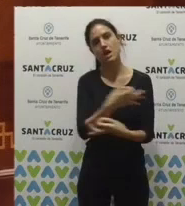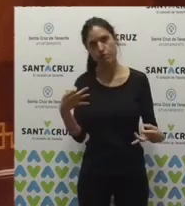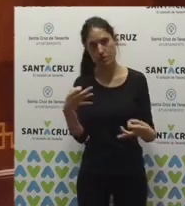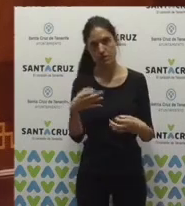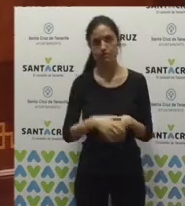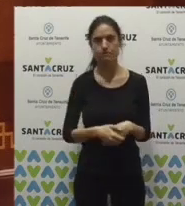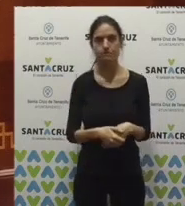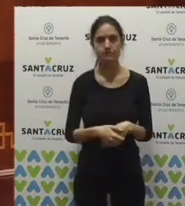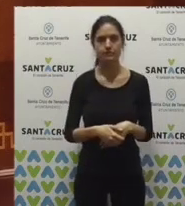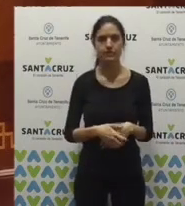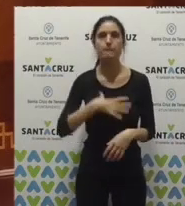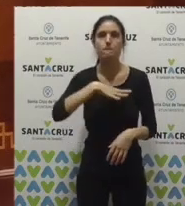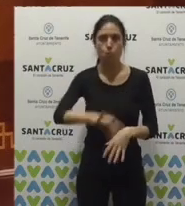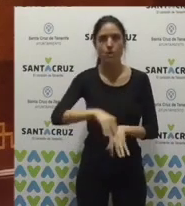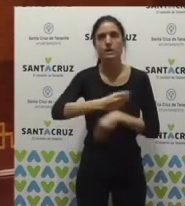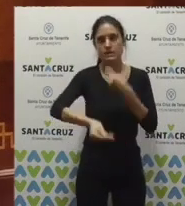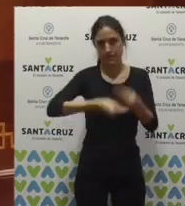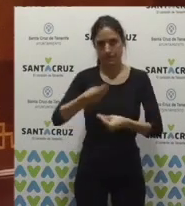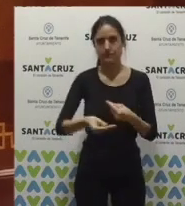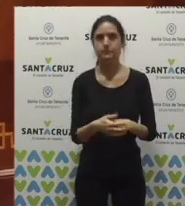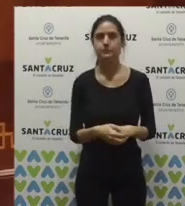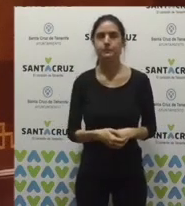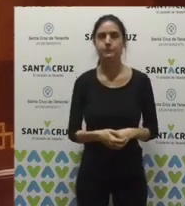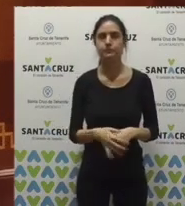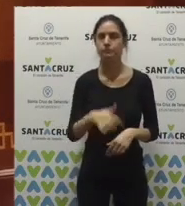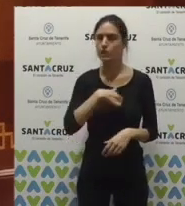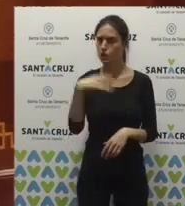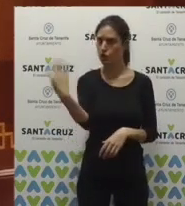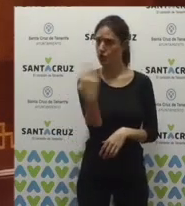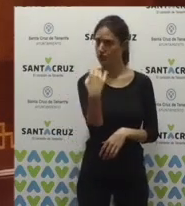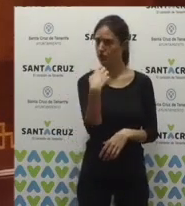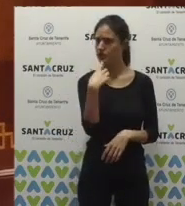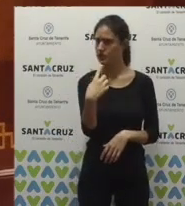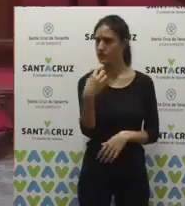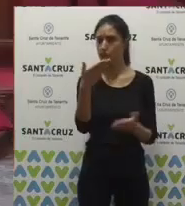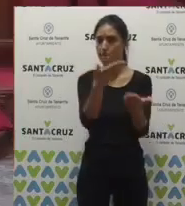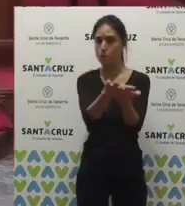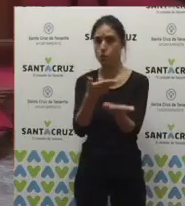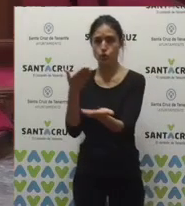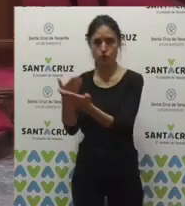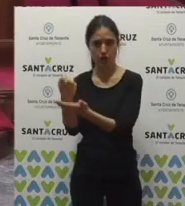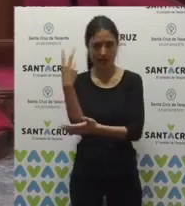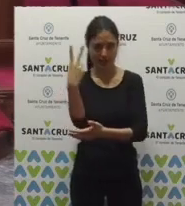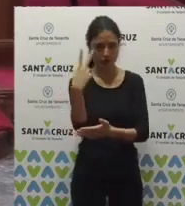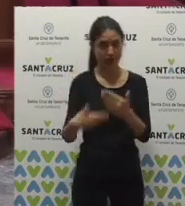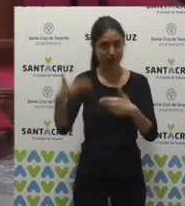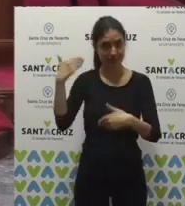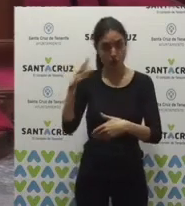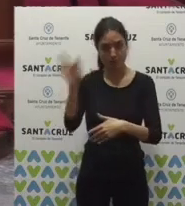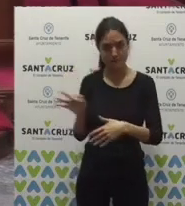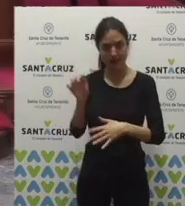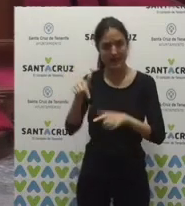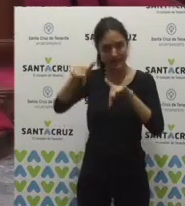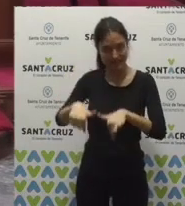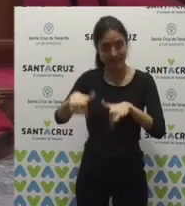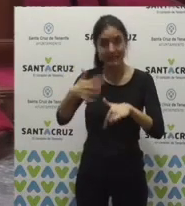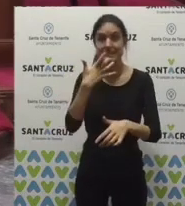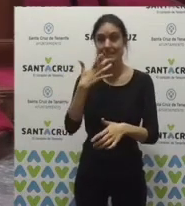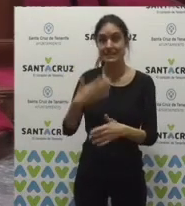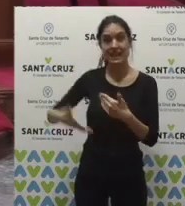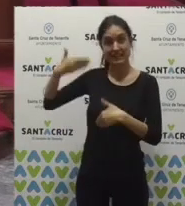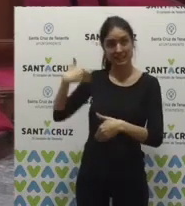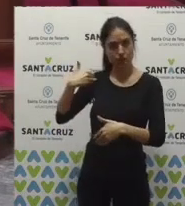tengo que decir con respecto a las dos mociones la que antecede y esta que se la del señor cabello pues me parece un despropósito